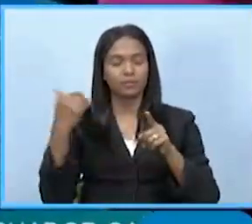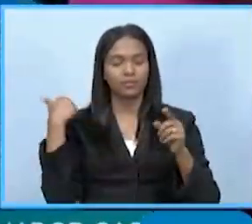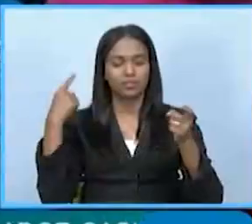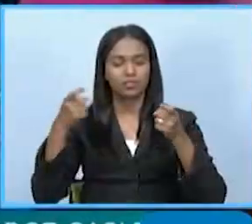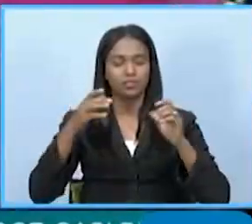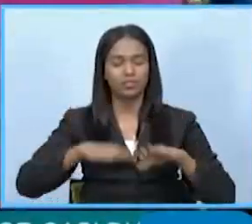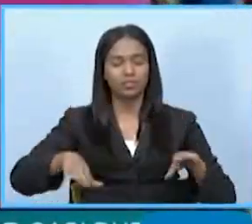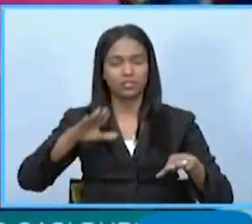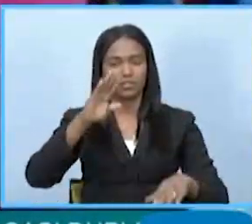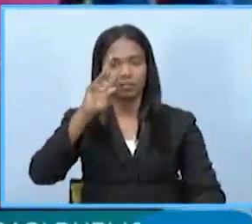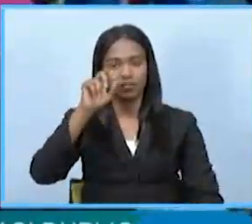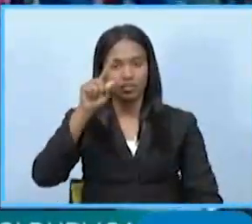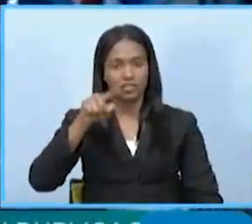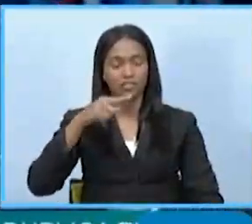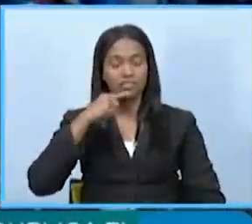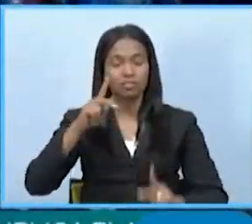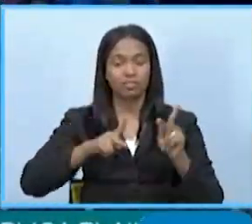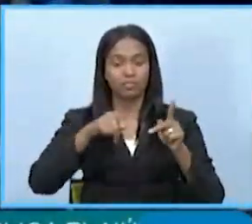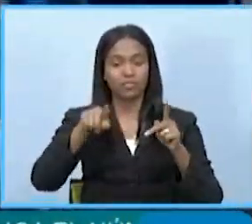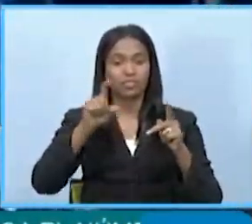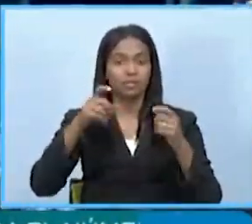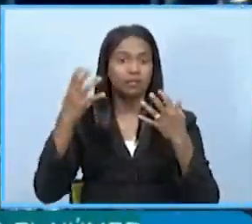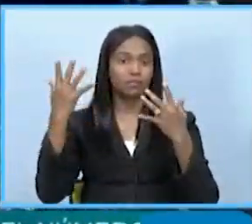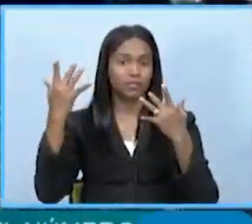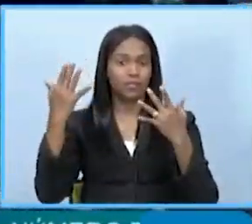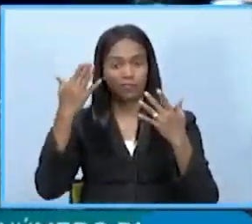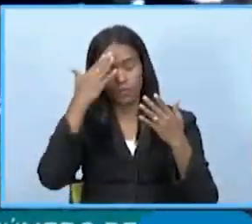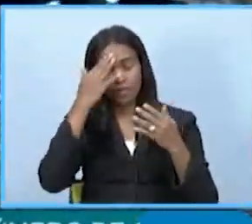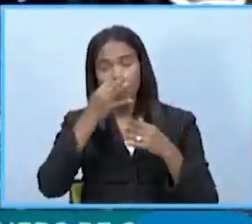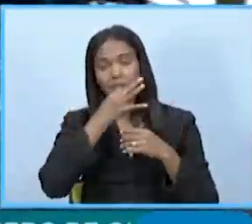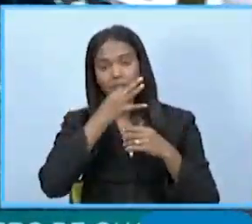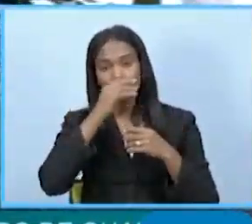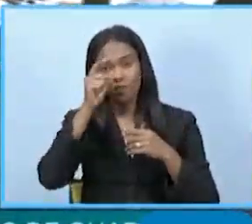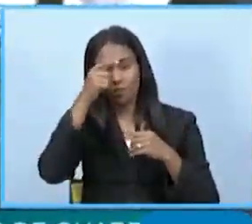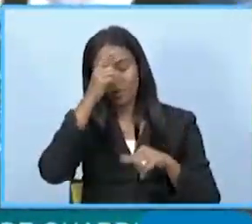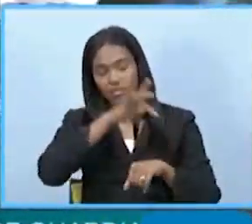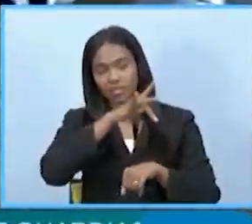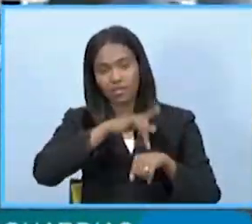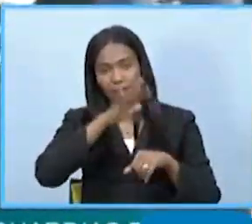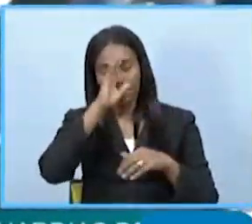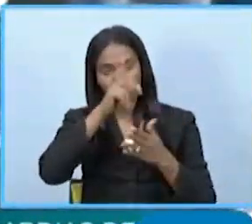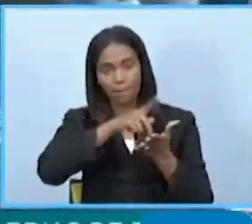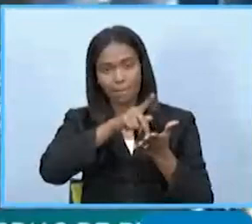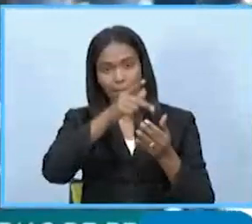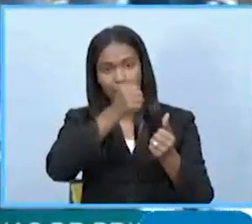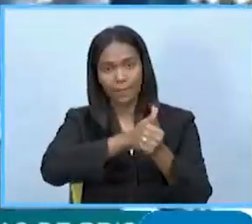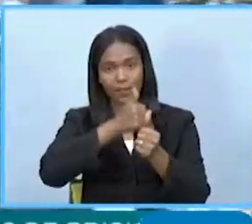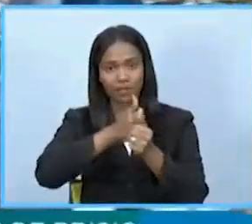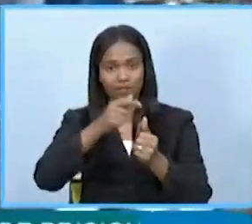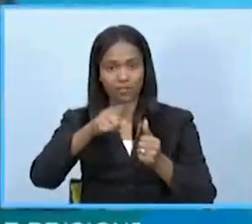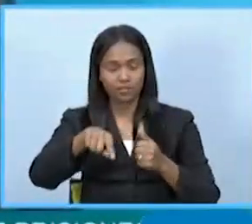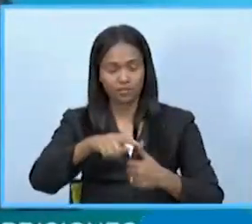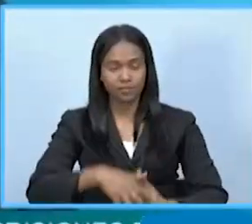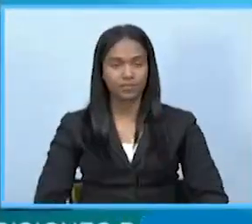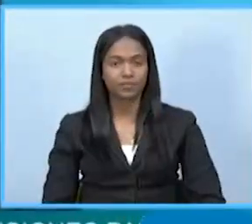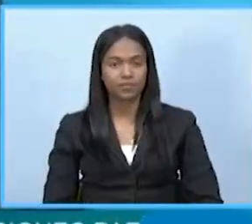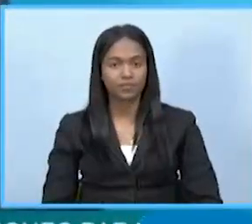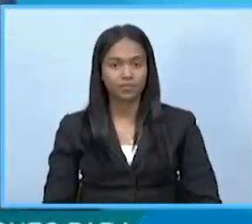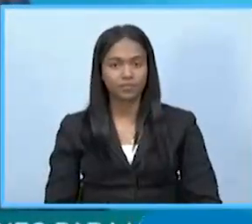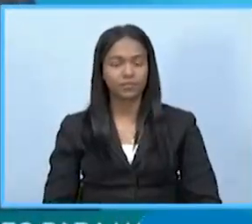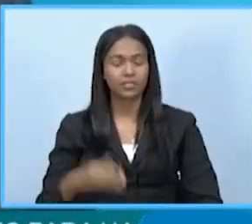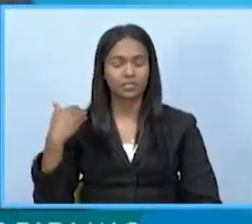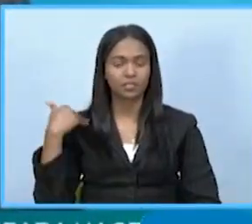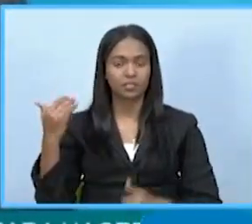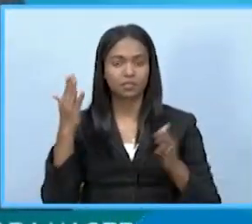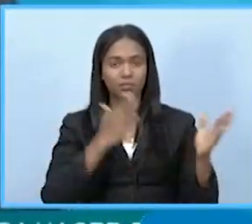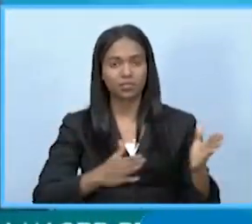Mary Vázquez dijo que estos parceleros deben de esperar porque muy pronto el gobierno central le pagará a cada uno de ellos. Ha habido un